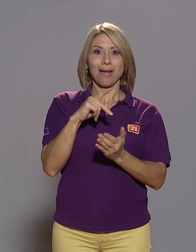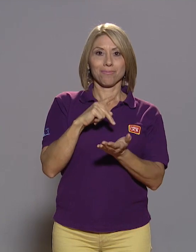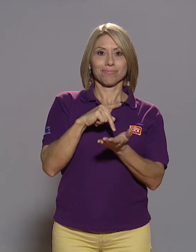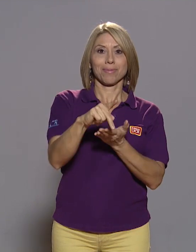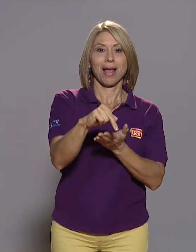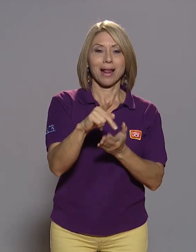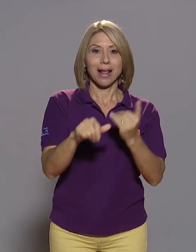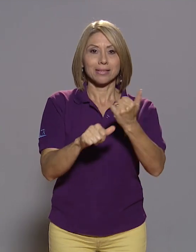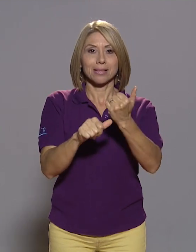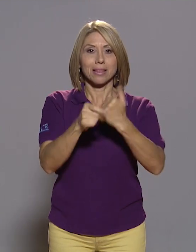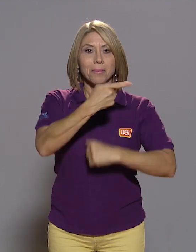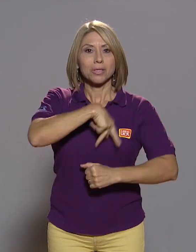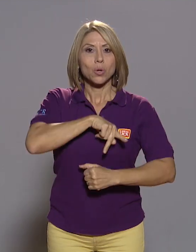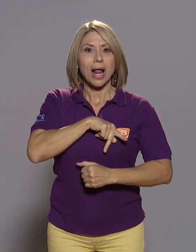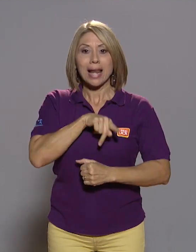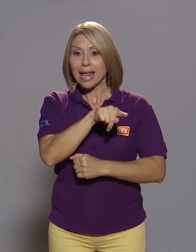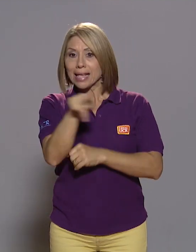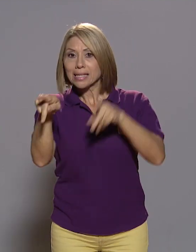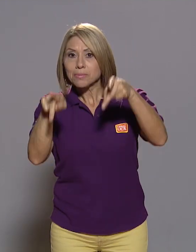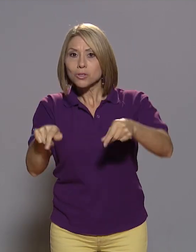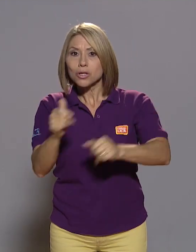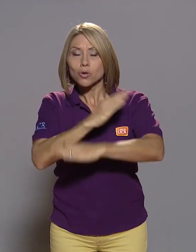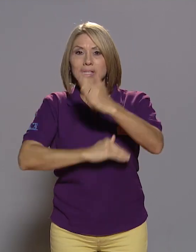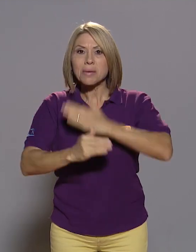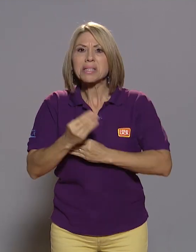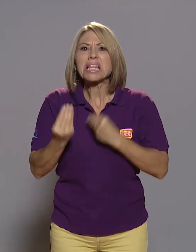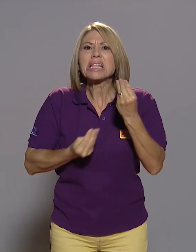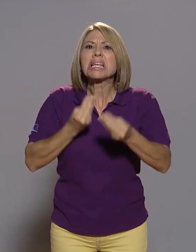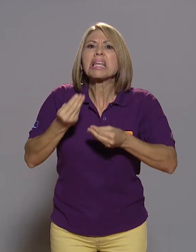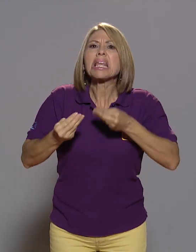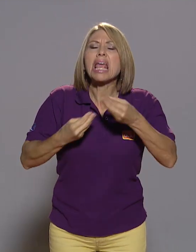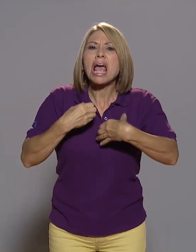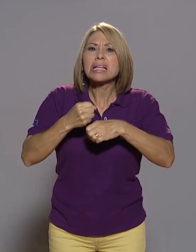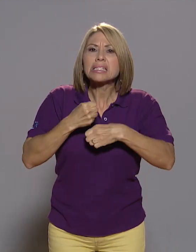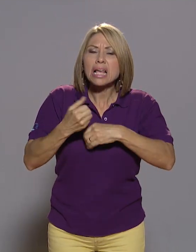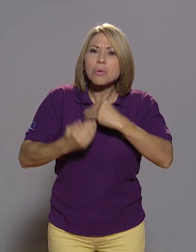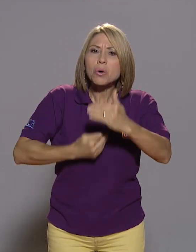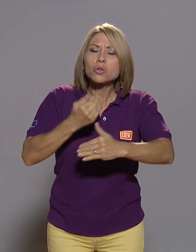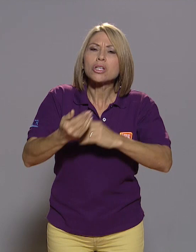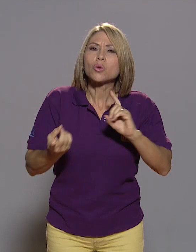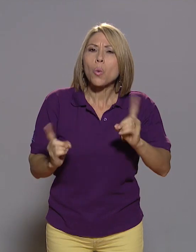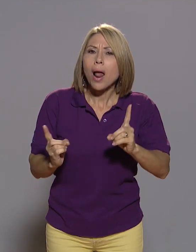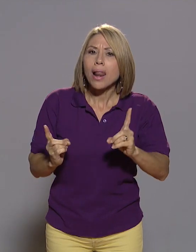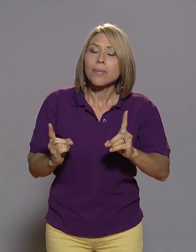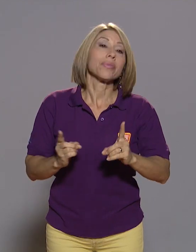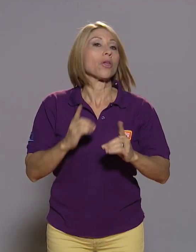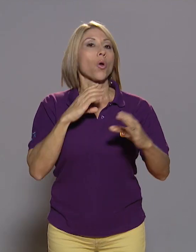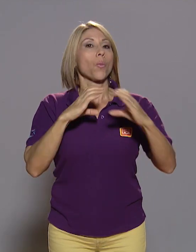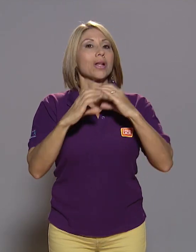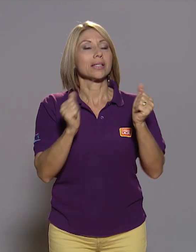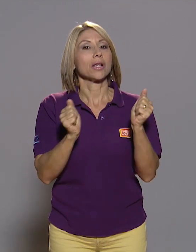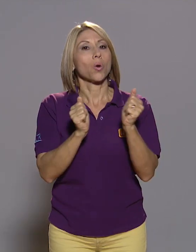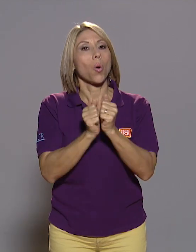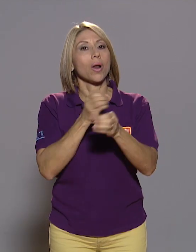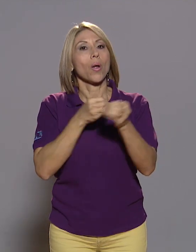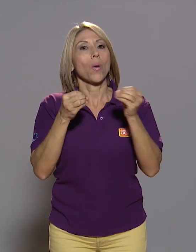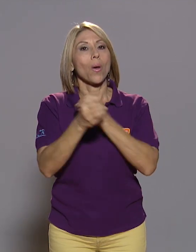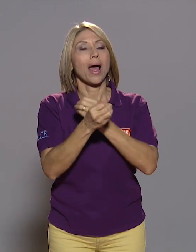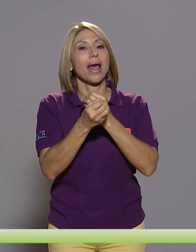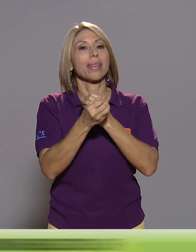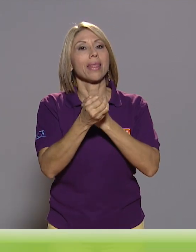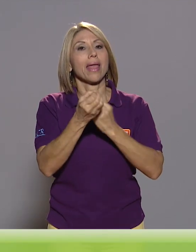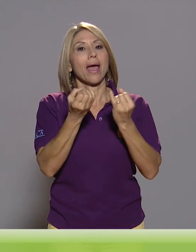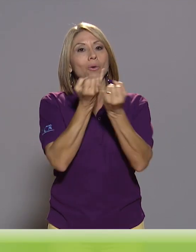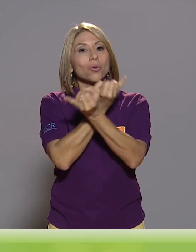personal, ¿qué tienen que hacer? ¿Cómo inician el proceso? Bueno, uno es comunicarse con la Unidad de Autonomía Personal y Promoción Social. Eso lo